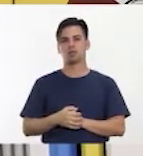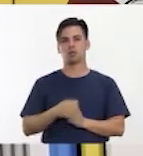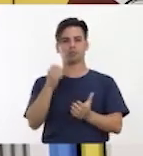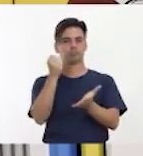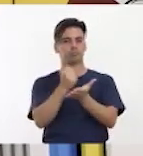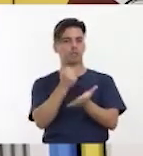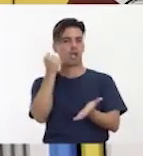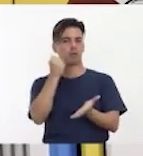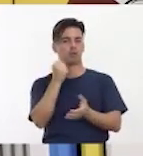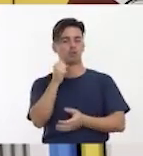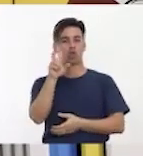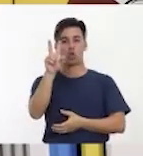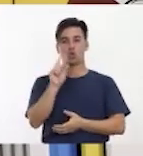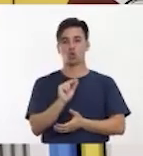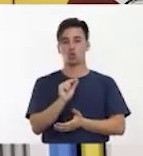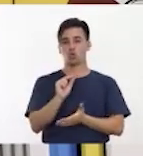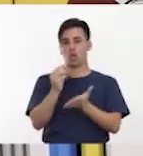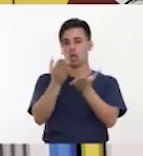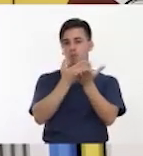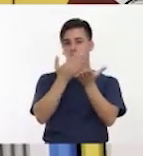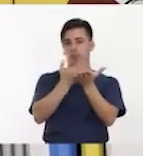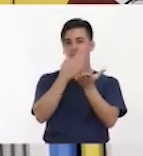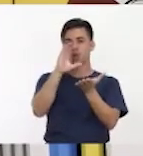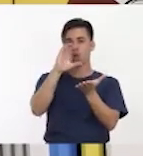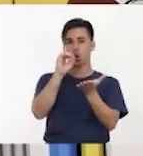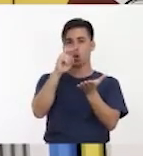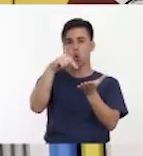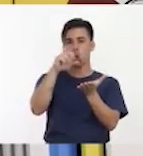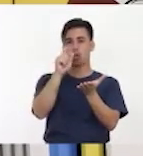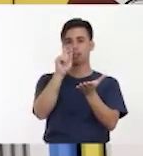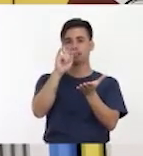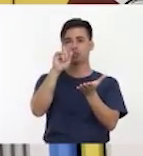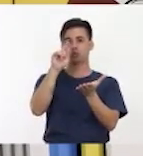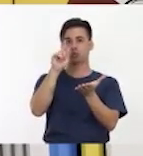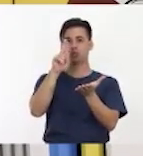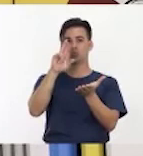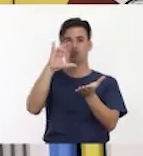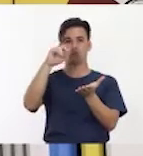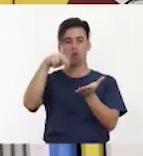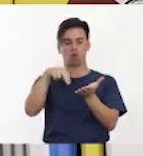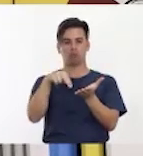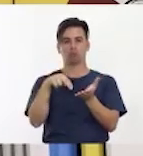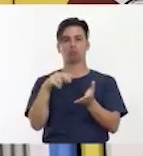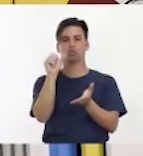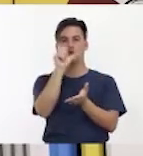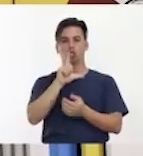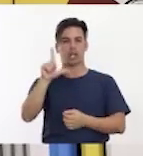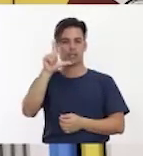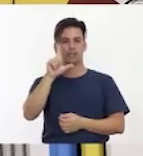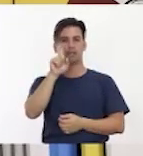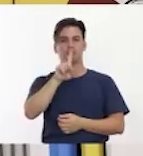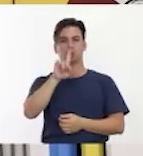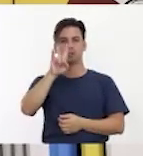la aprobación de la nueva Constitución Socialista de 1976,